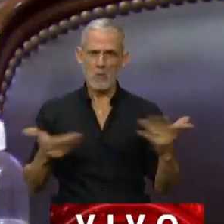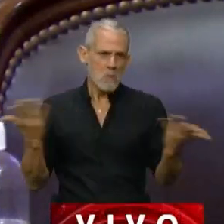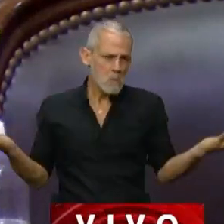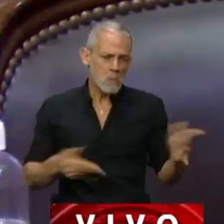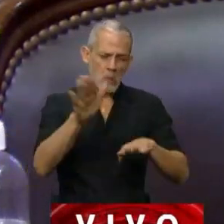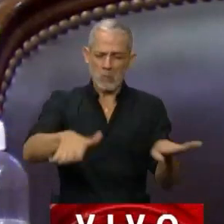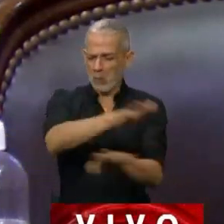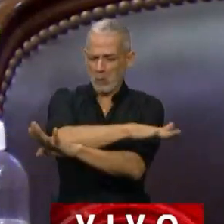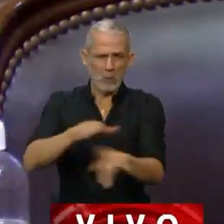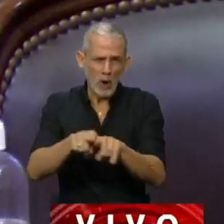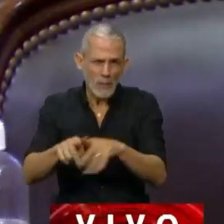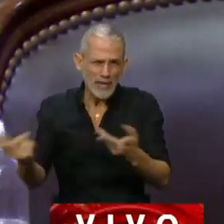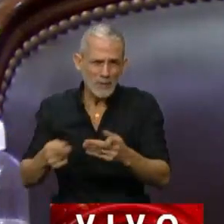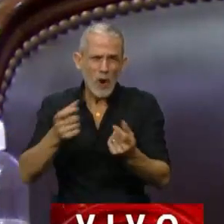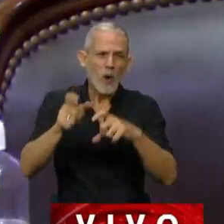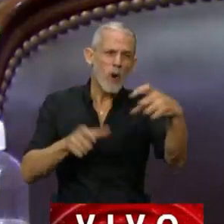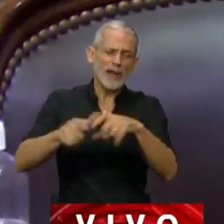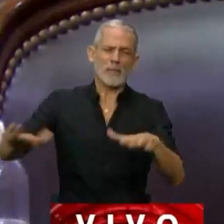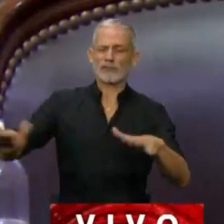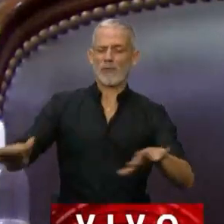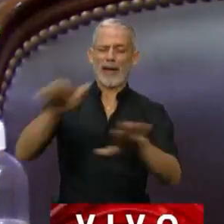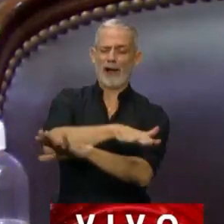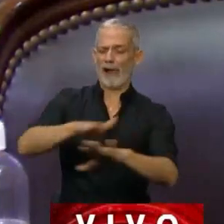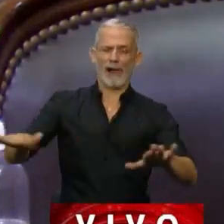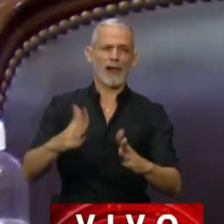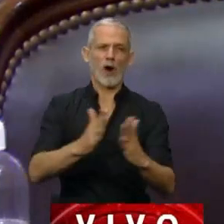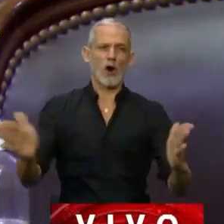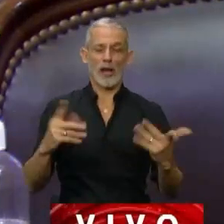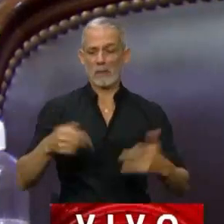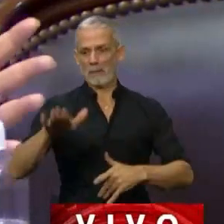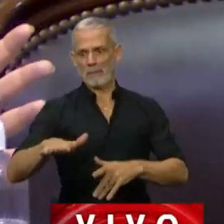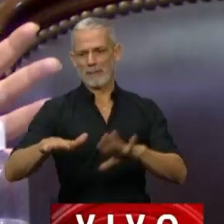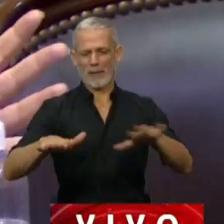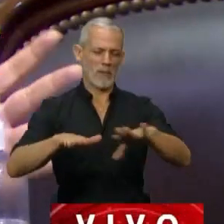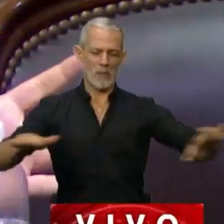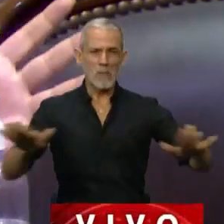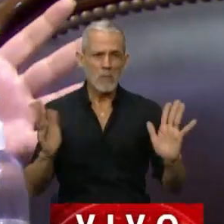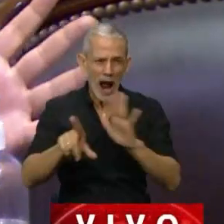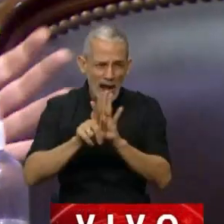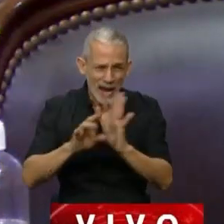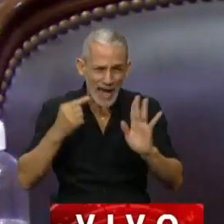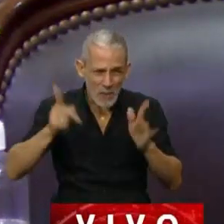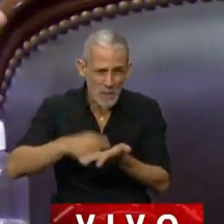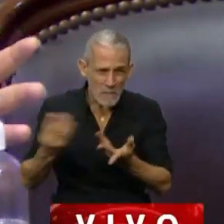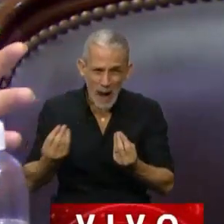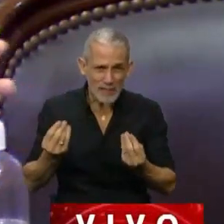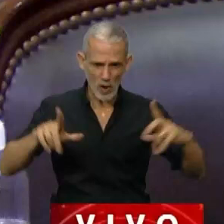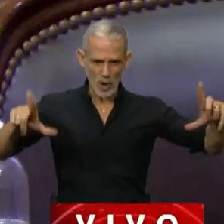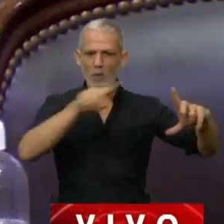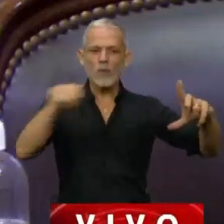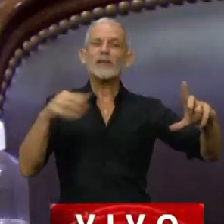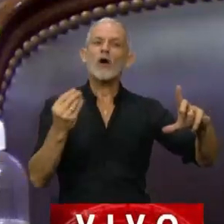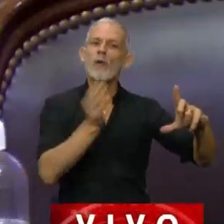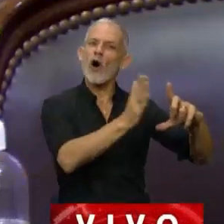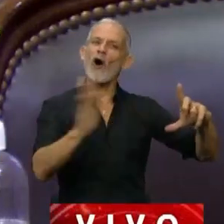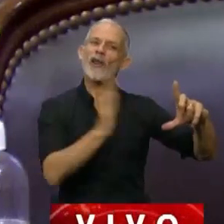La pones acá, la pones allá, más o menos, uno trata de ponerlo más al centro, pero no es tema de la ley a dónde pongo la boleta. Entonces,